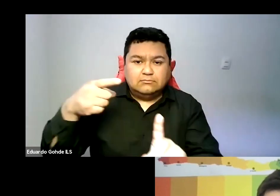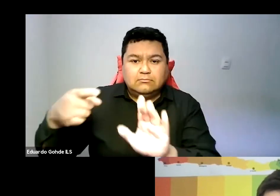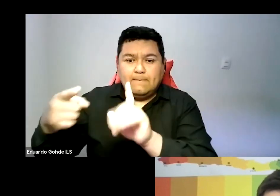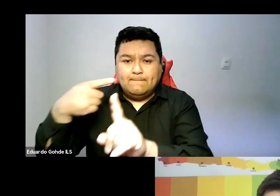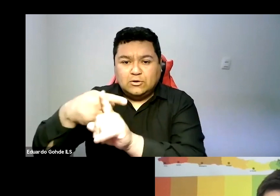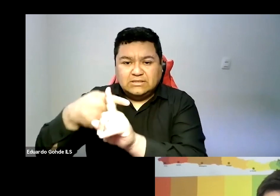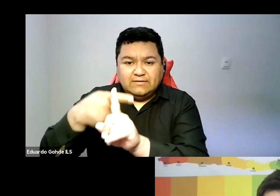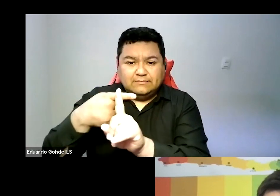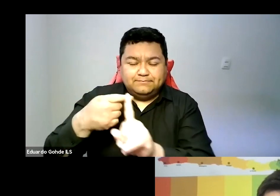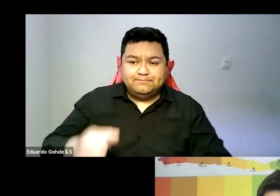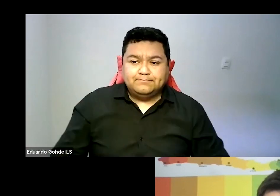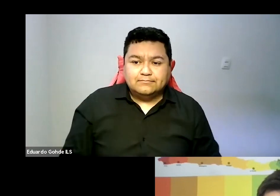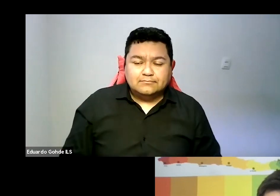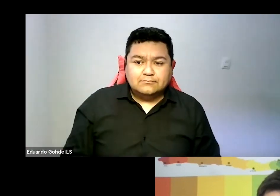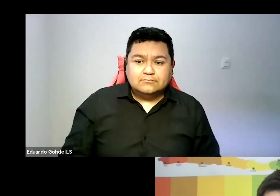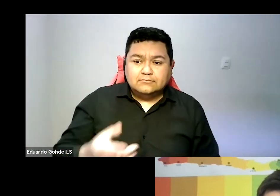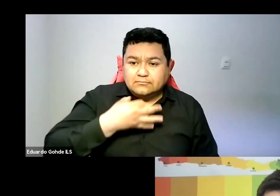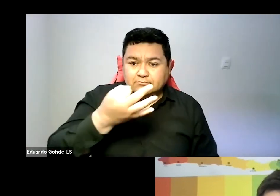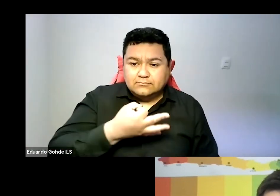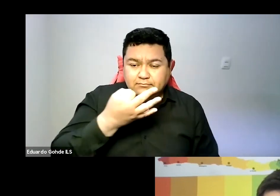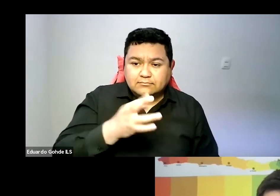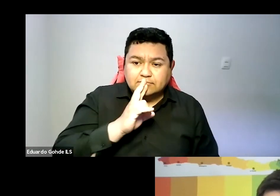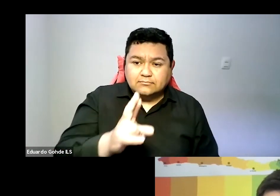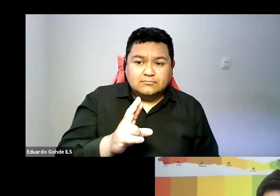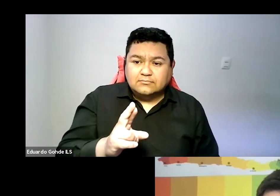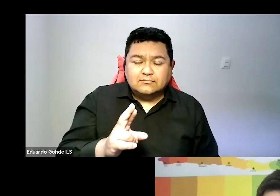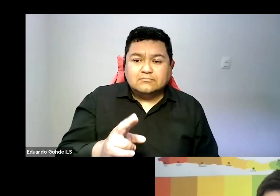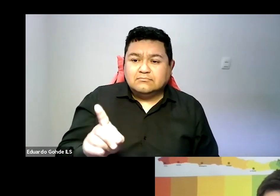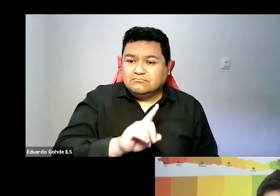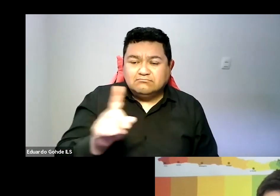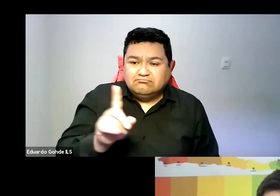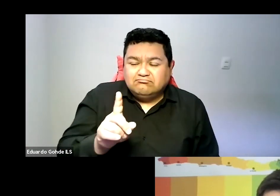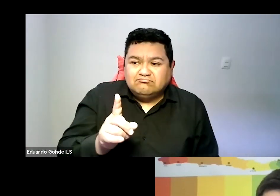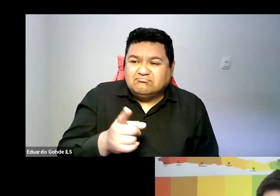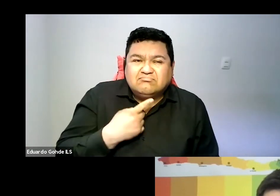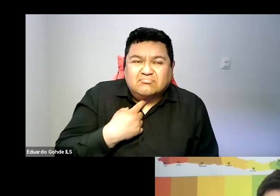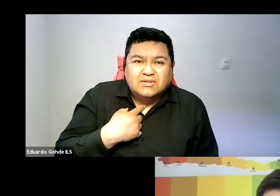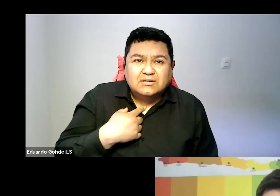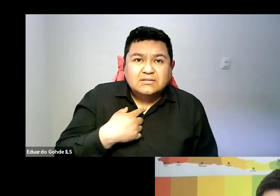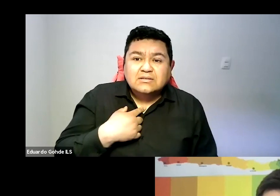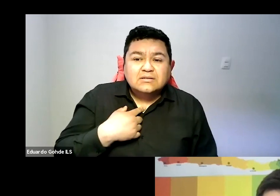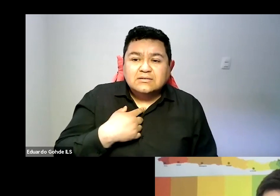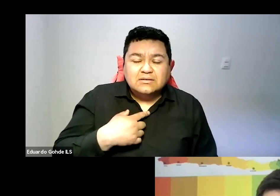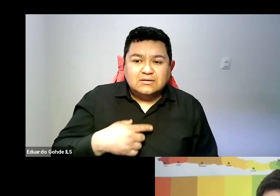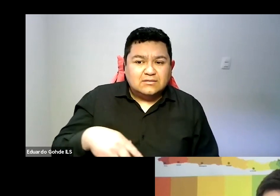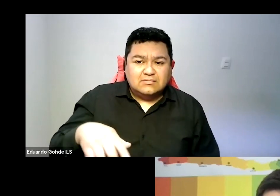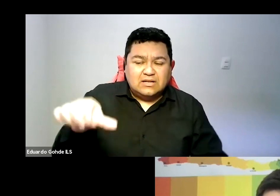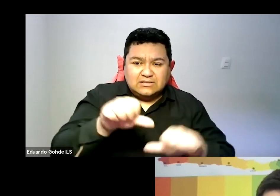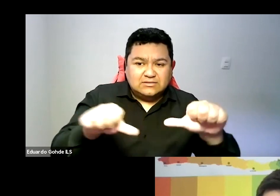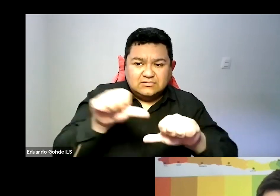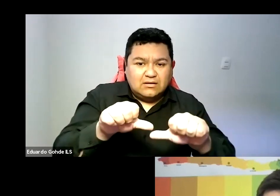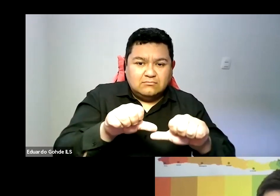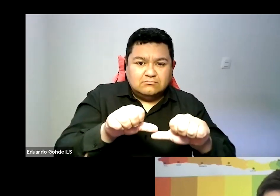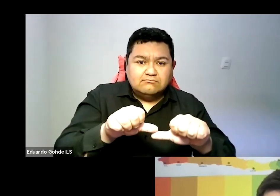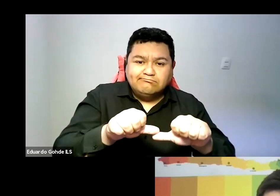contesto más como divulgador esto. A mí no me interesa hablar en contra de las pseudociencias, que se caiga